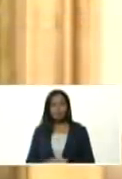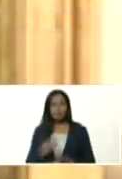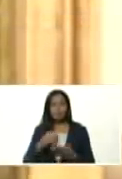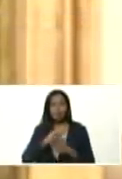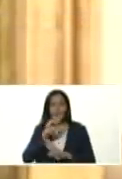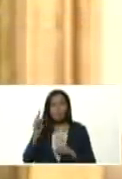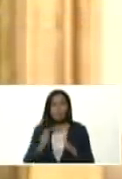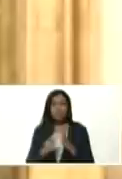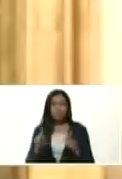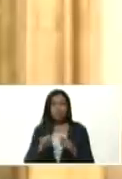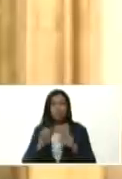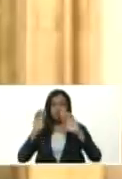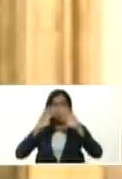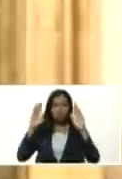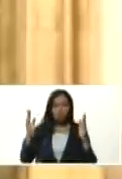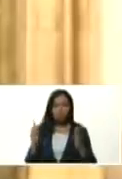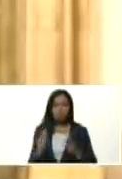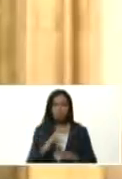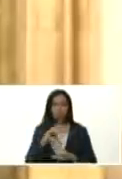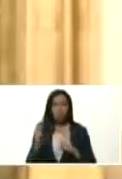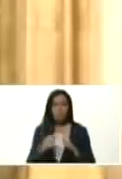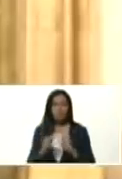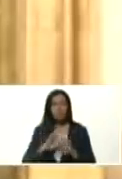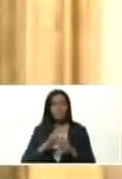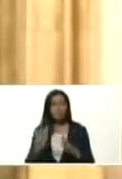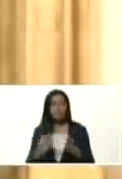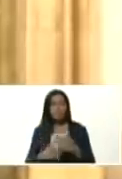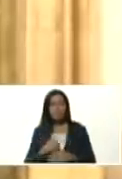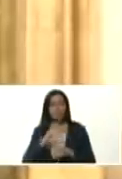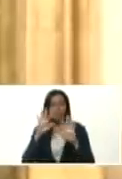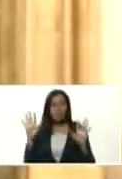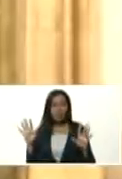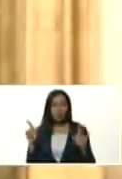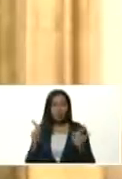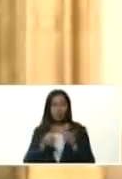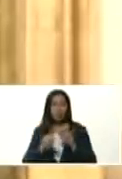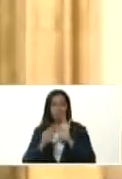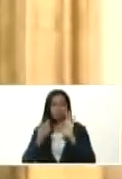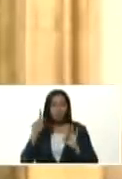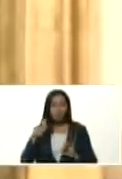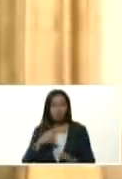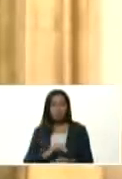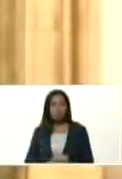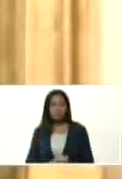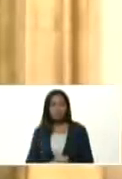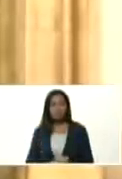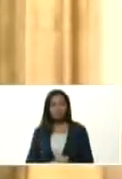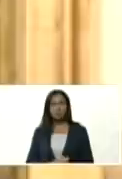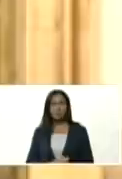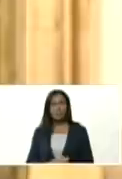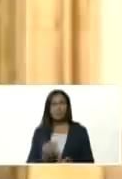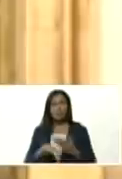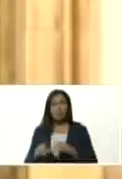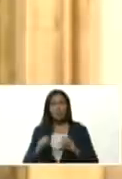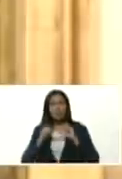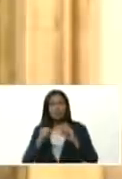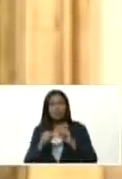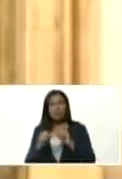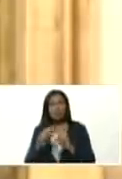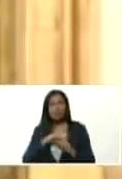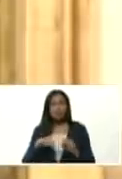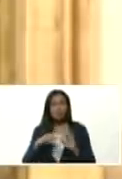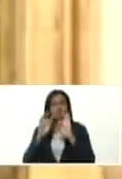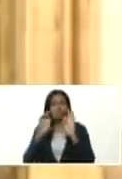total, global, porque más temprano que tarde vamos a controlar esta